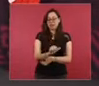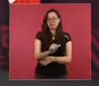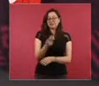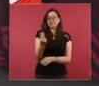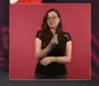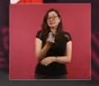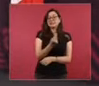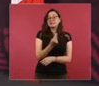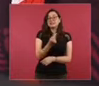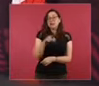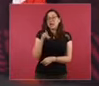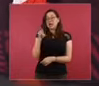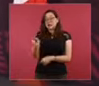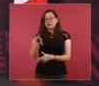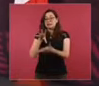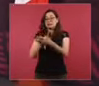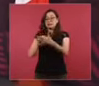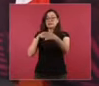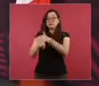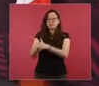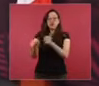Ese es el otro problema.